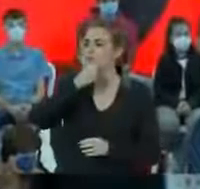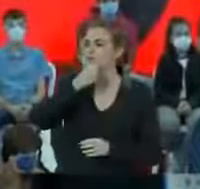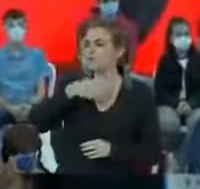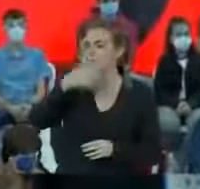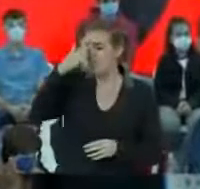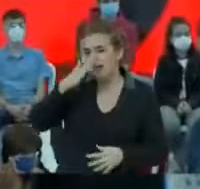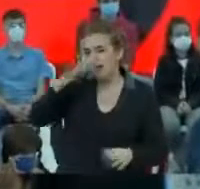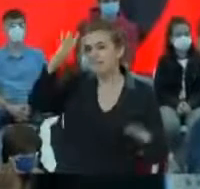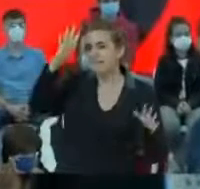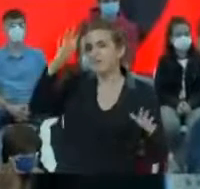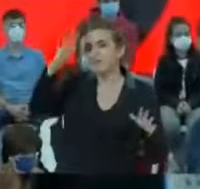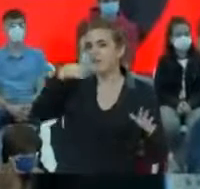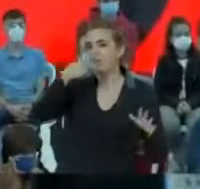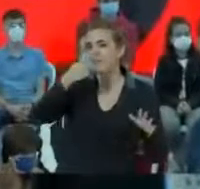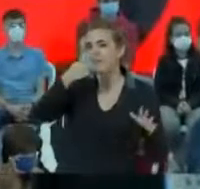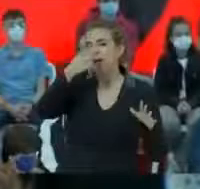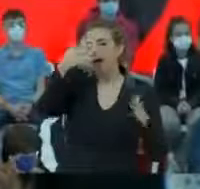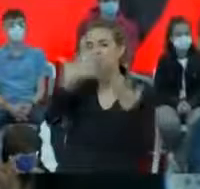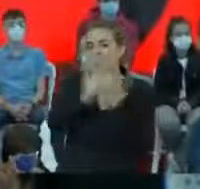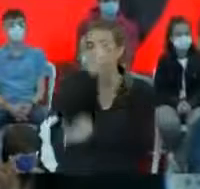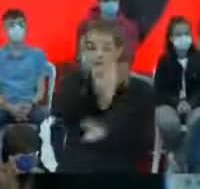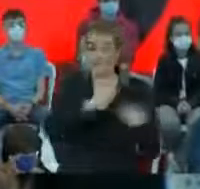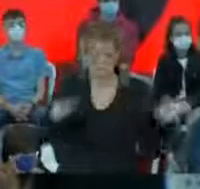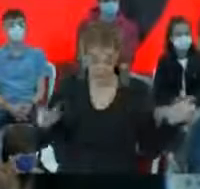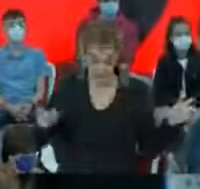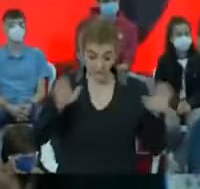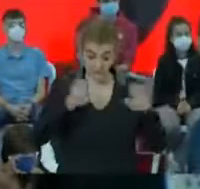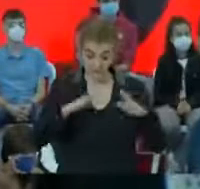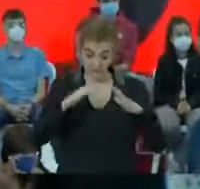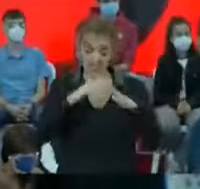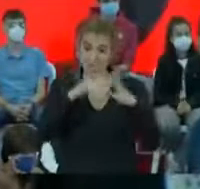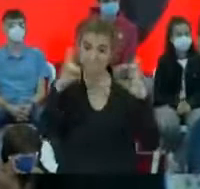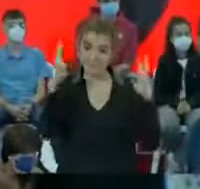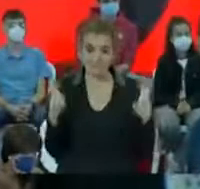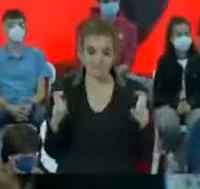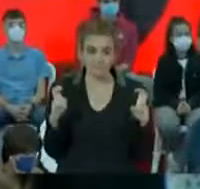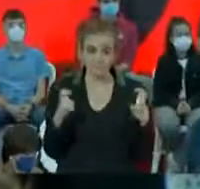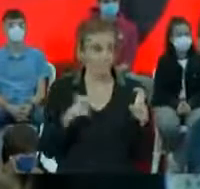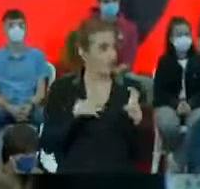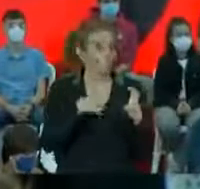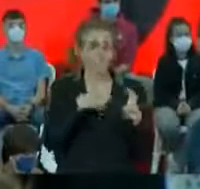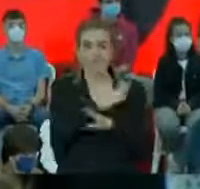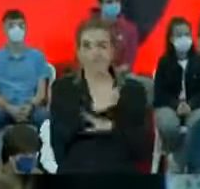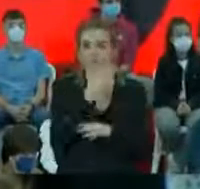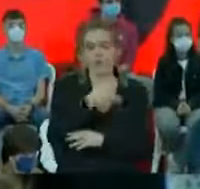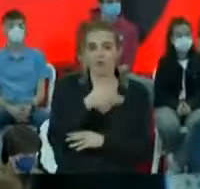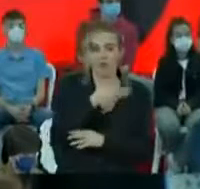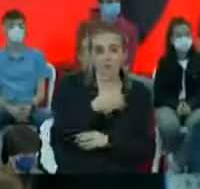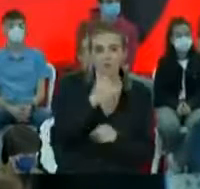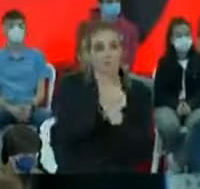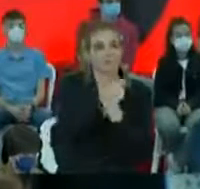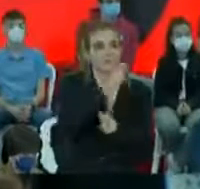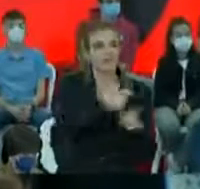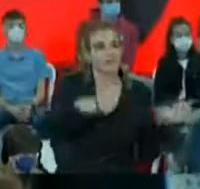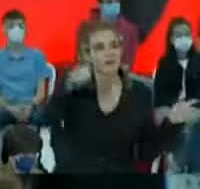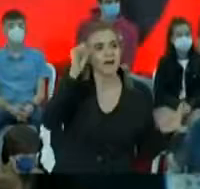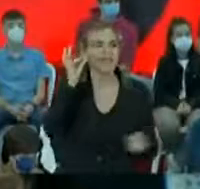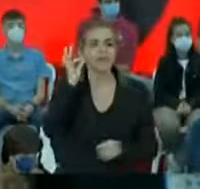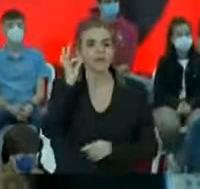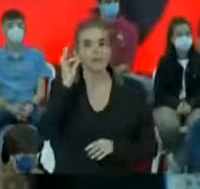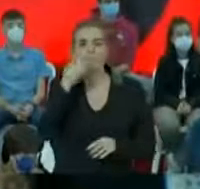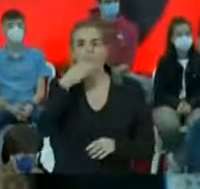que decirle a la ciudadanía que se tiene que quedar en casa, que los niños no pueden ir al colegio, que los trabajadores y trabajadoras es mejor que trabajen desde